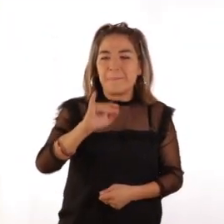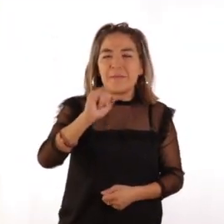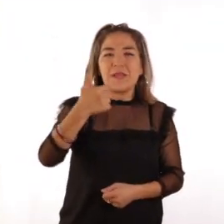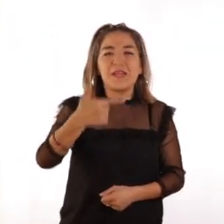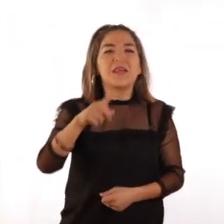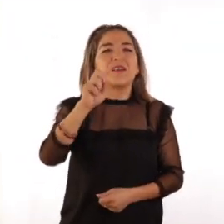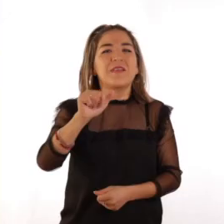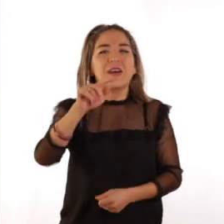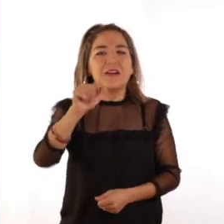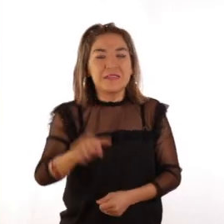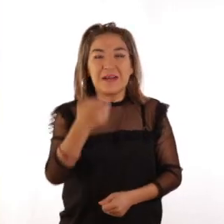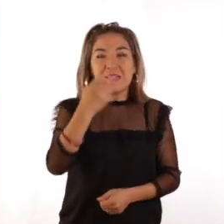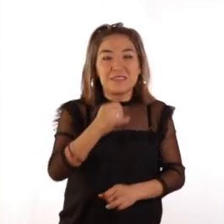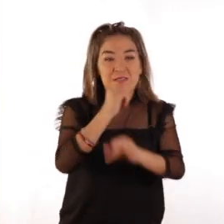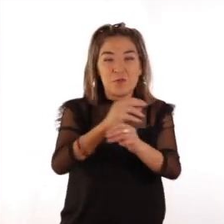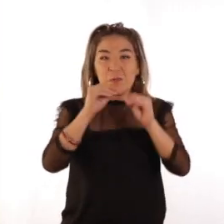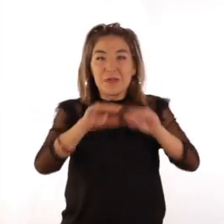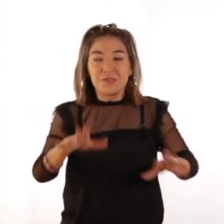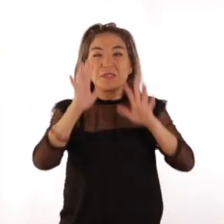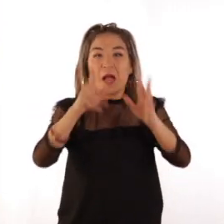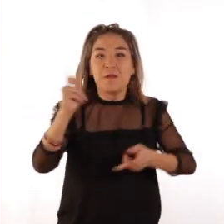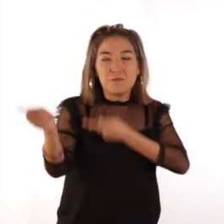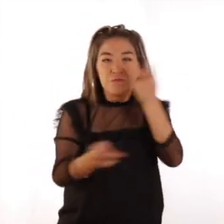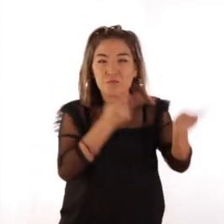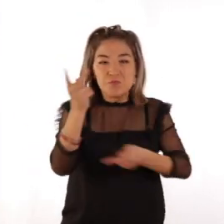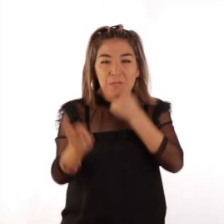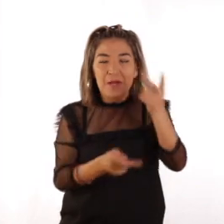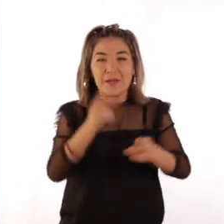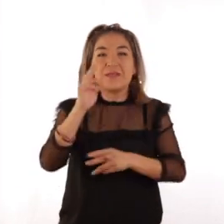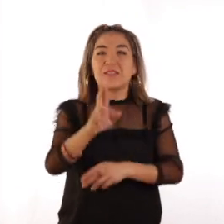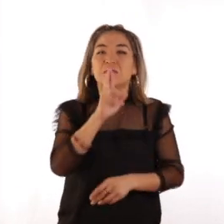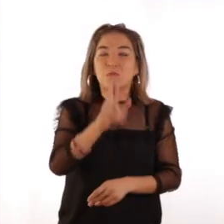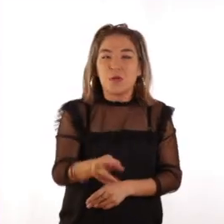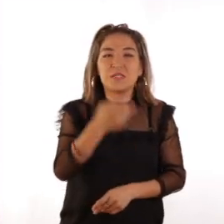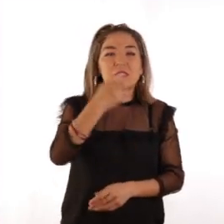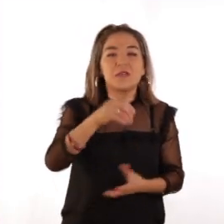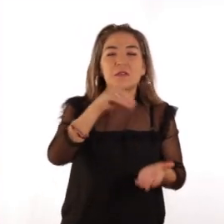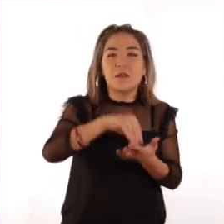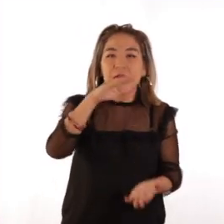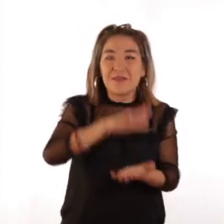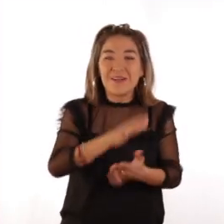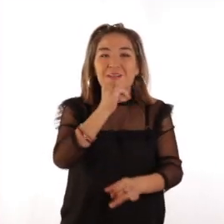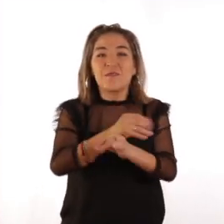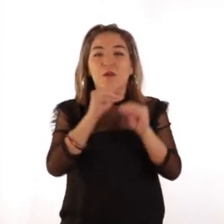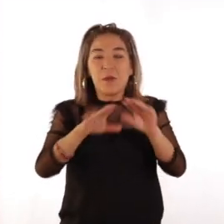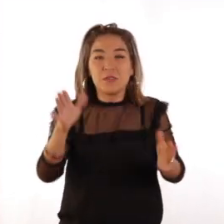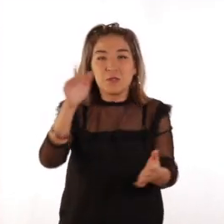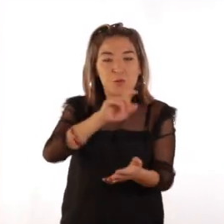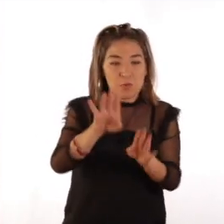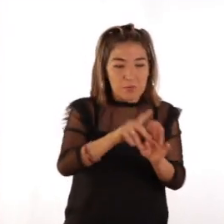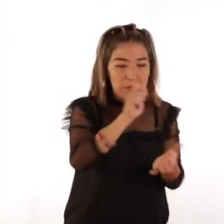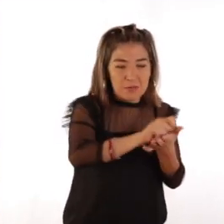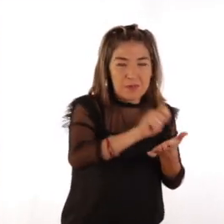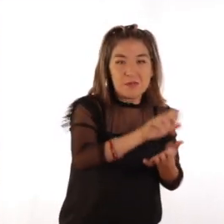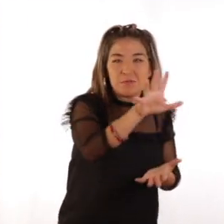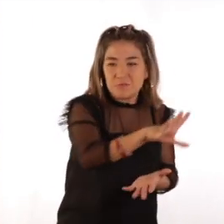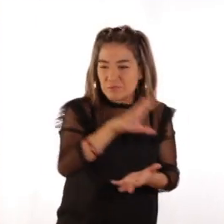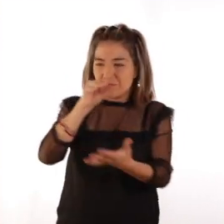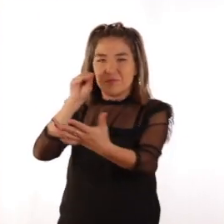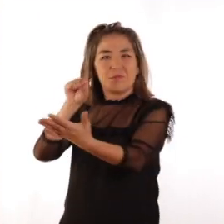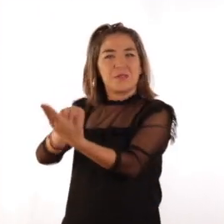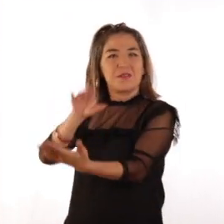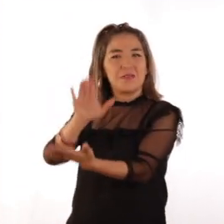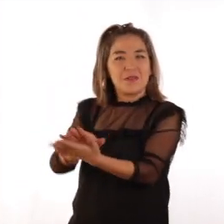llamado Big Data, dado que una vez que los cuestionarios son contestados, aquellos que registraron la información en papel se